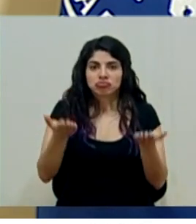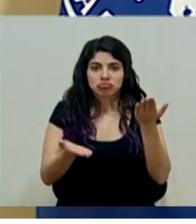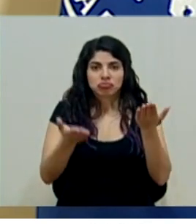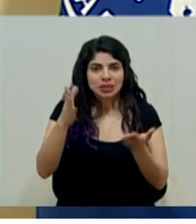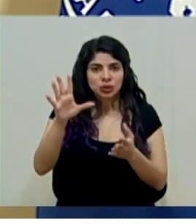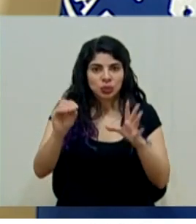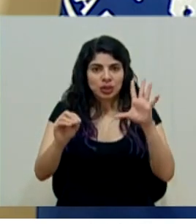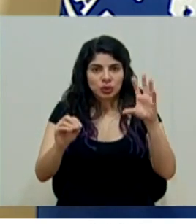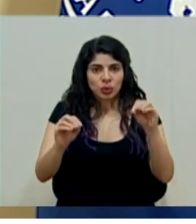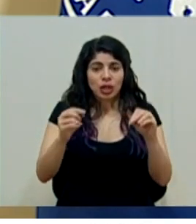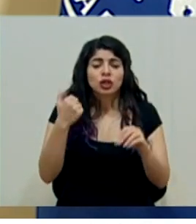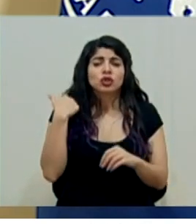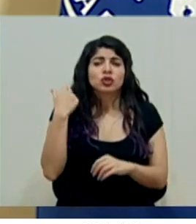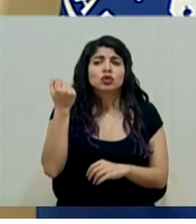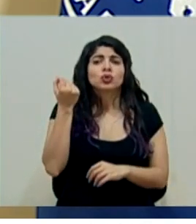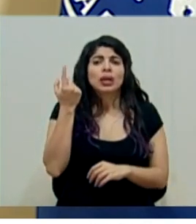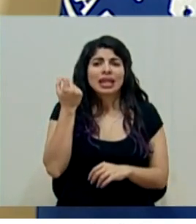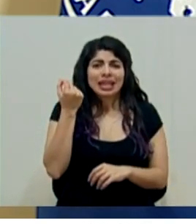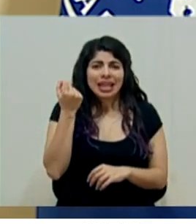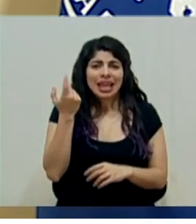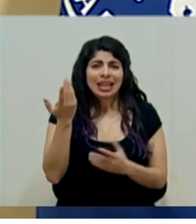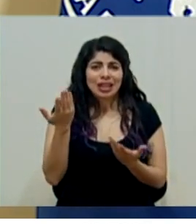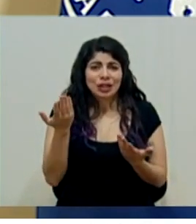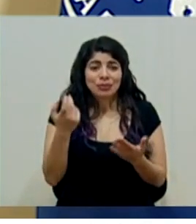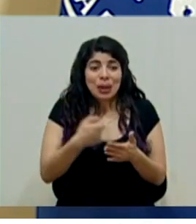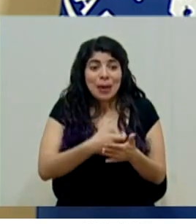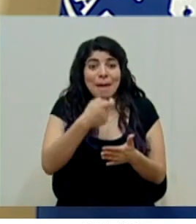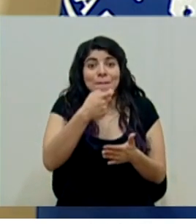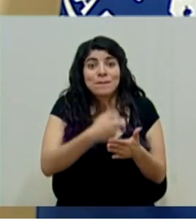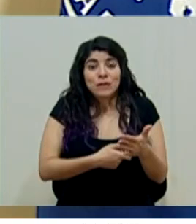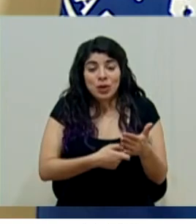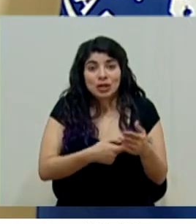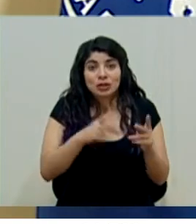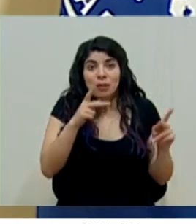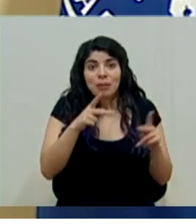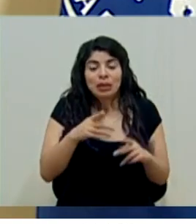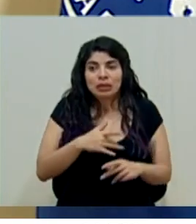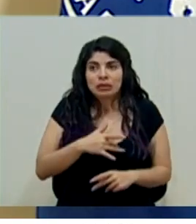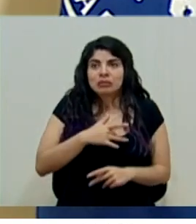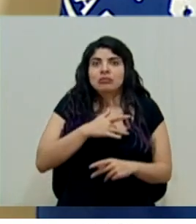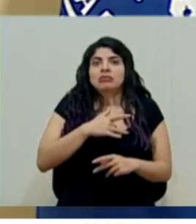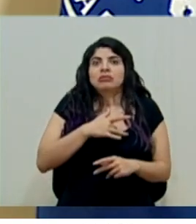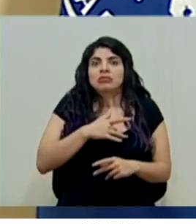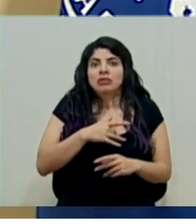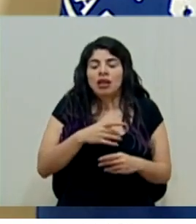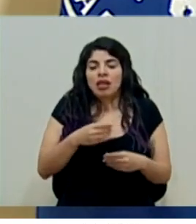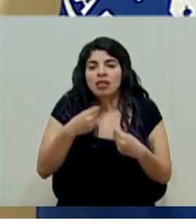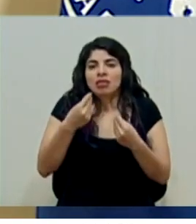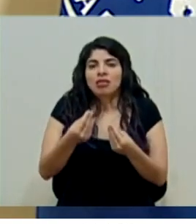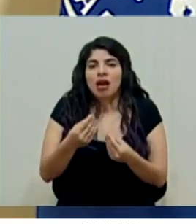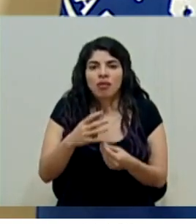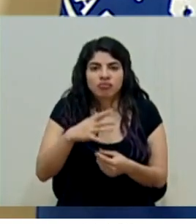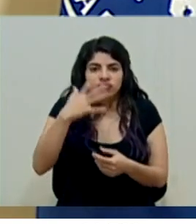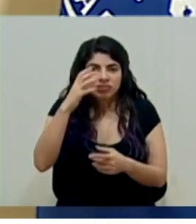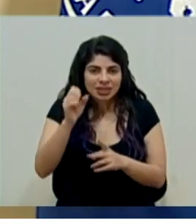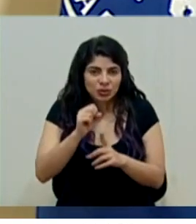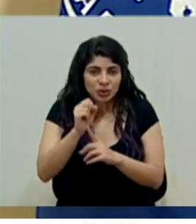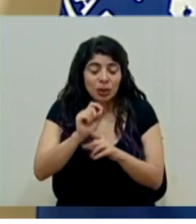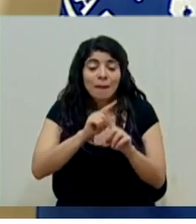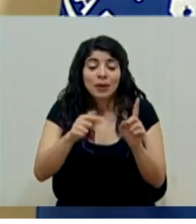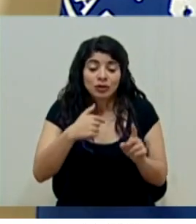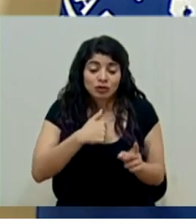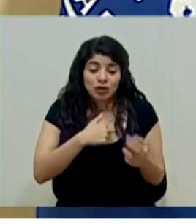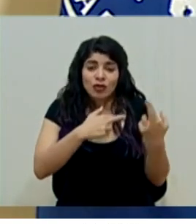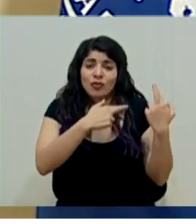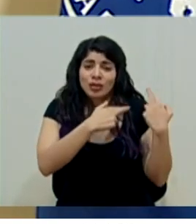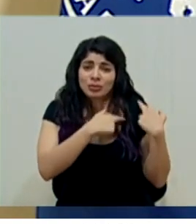que, obviamente, al ser los impuestos los más cercanos a las personas, se genera esa situación. Pero también es mi responsabilidad